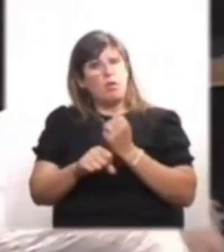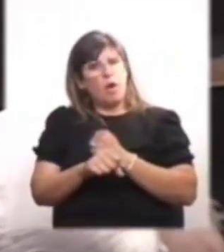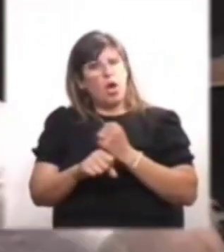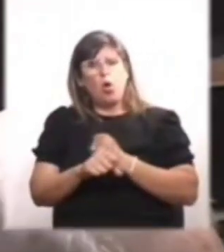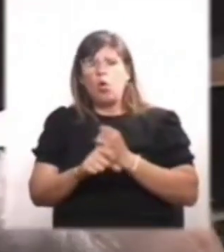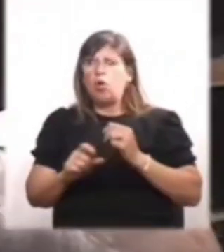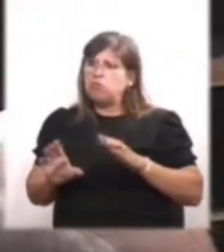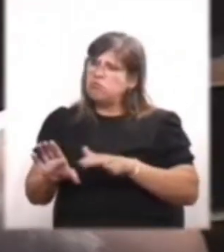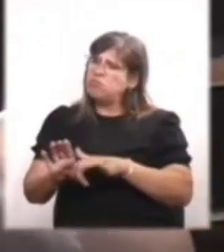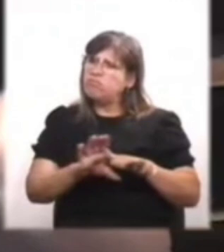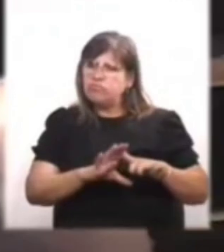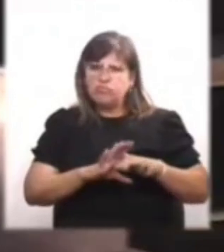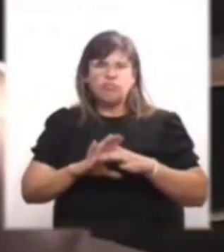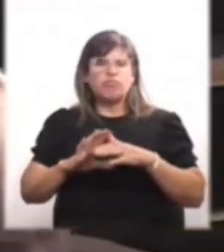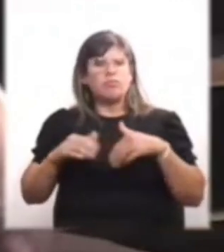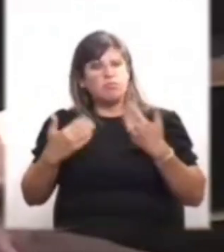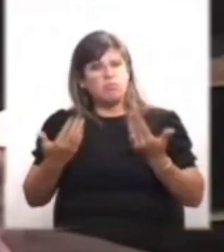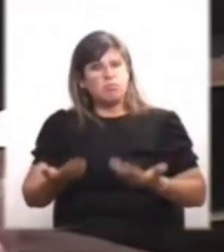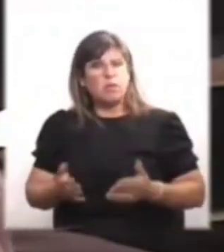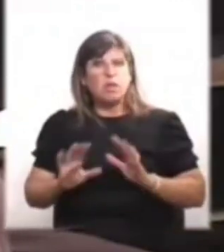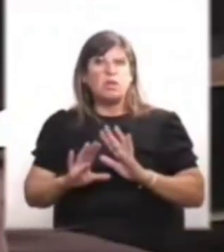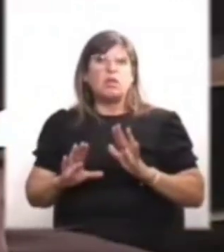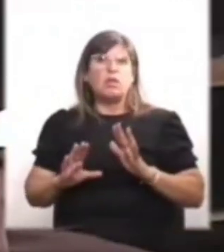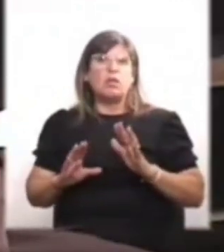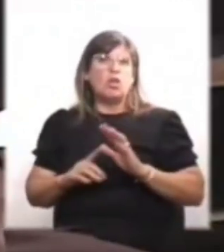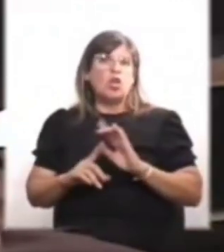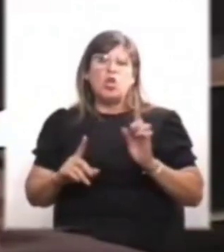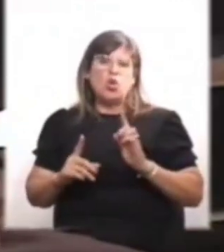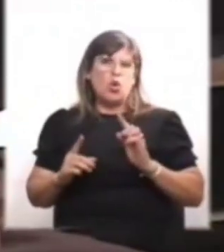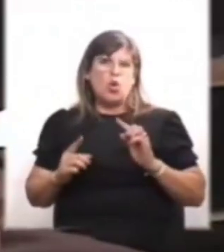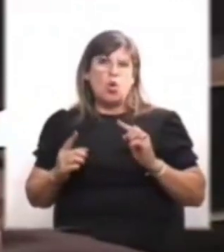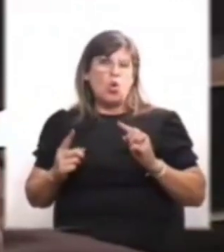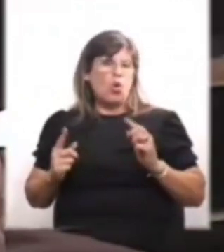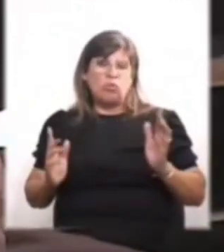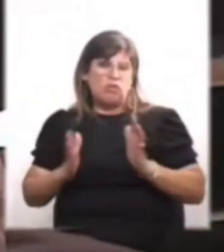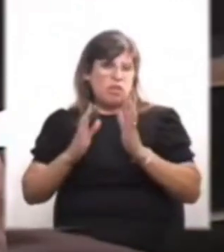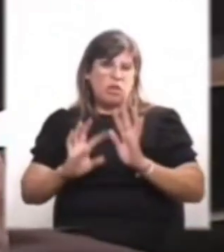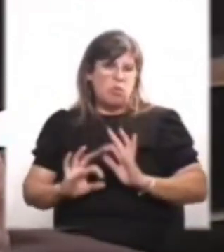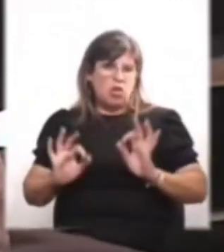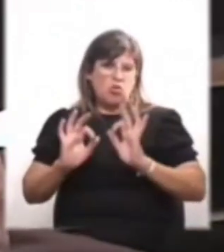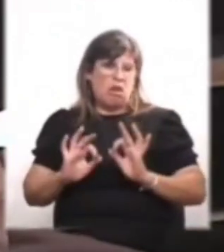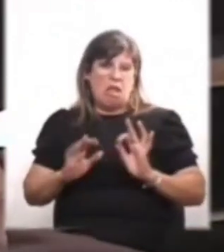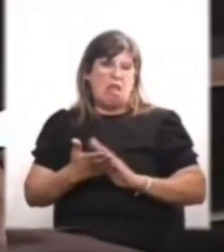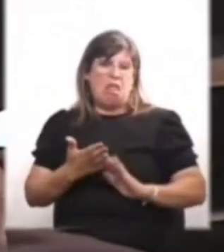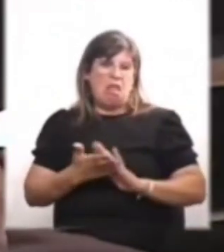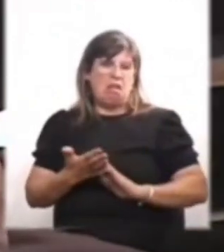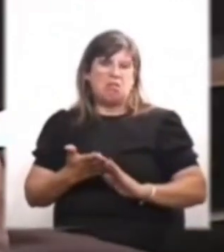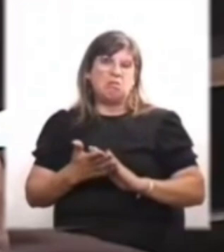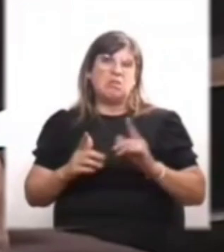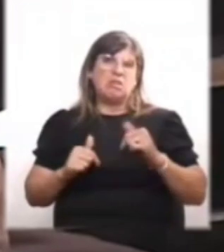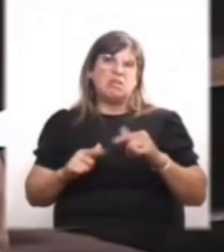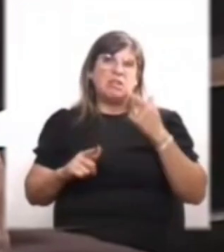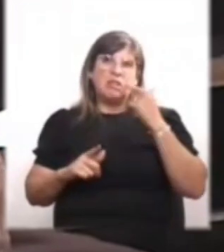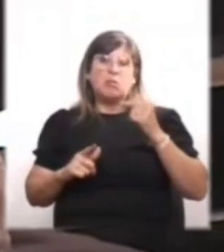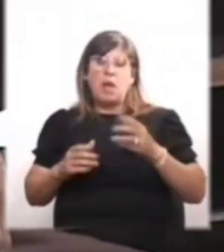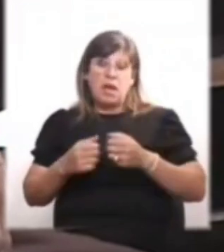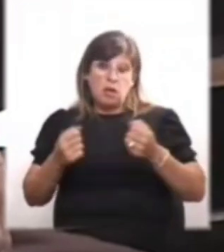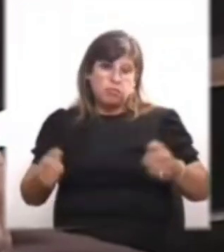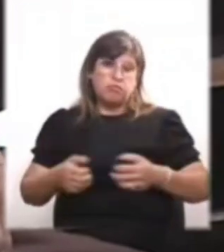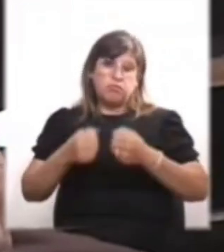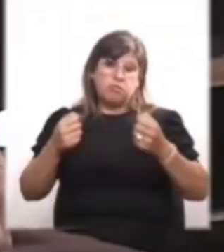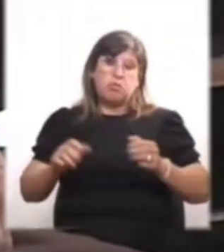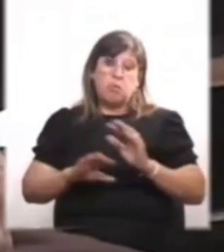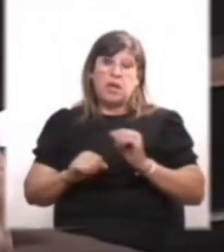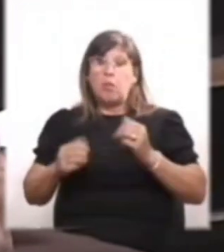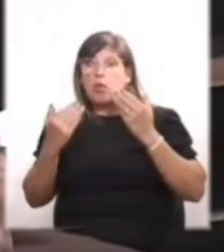mucha afinidad, con mucha cordialidad, prácticamente no hubo nunca un encuentro, sino que fue más bien sucesivas pruebas para poder